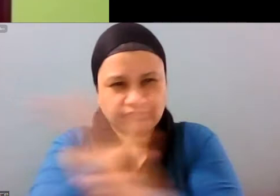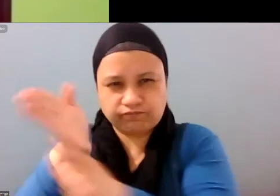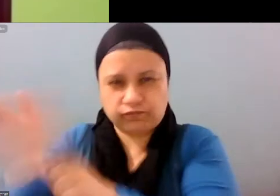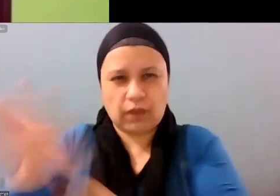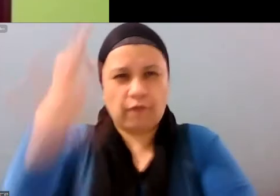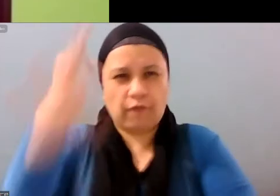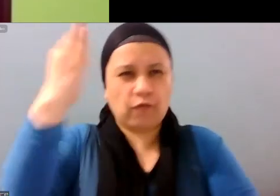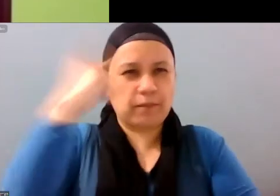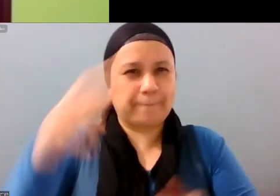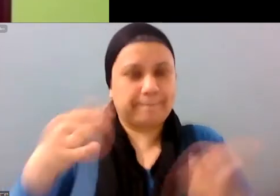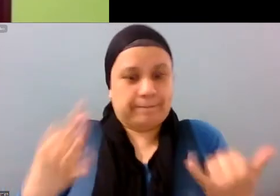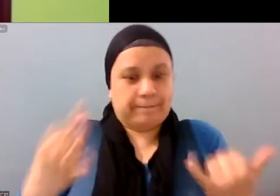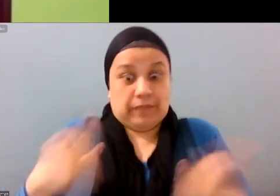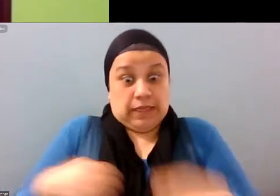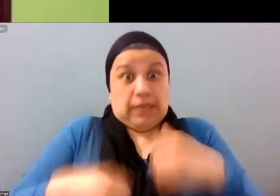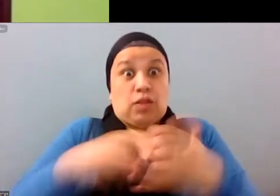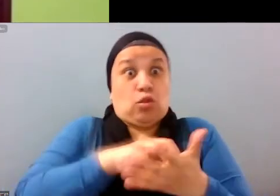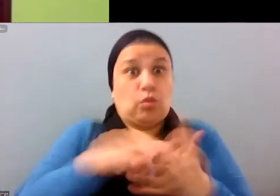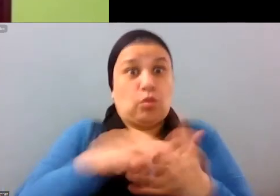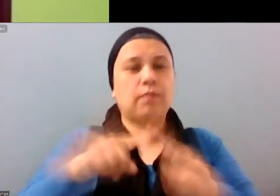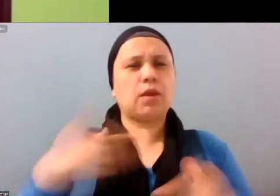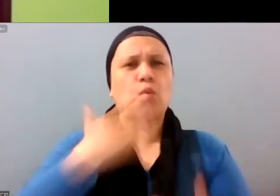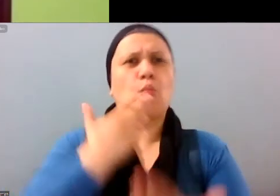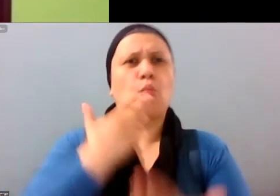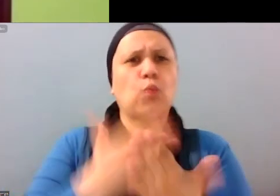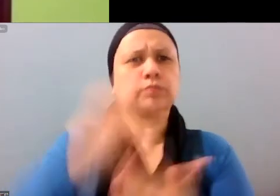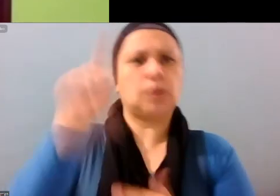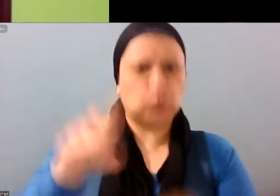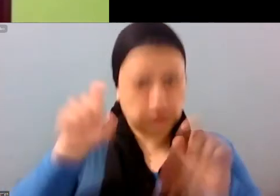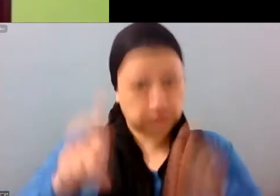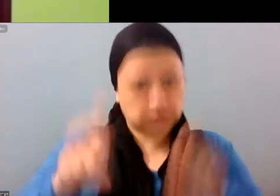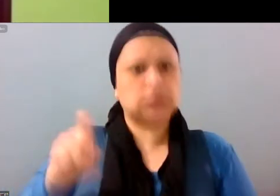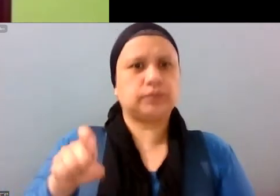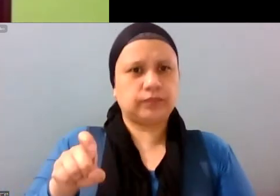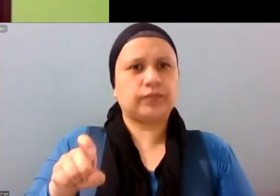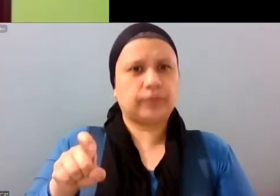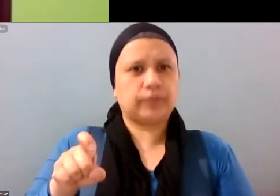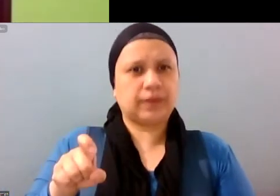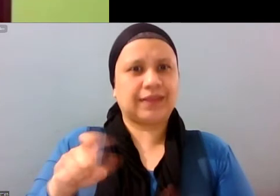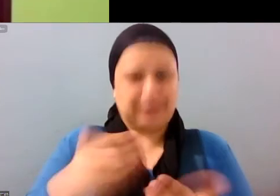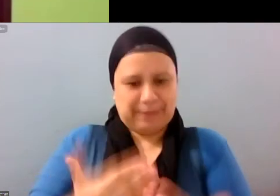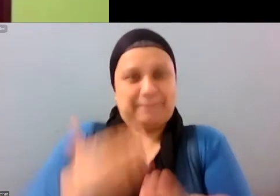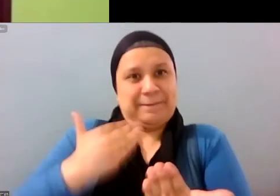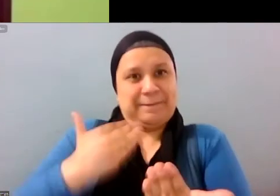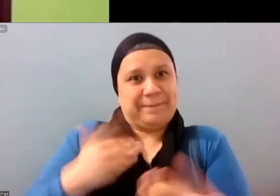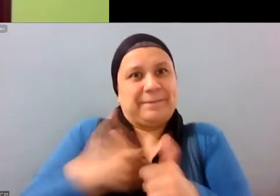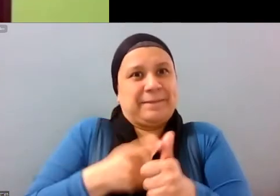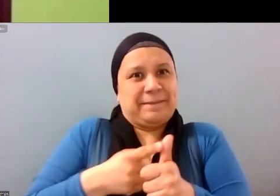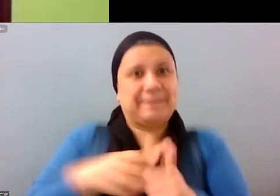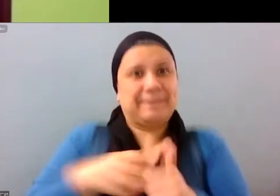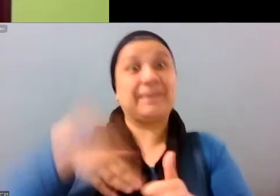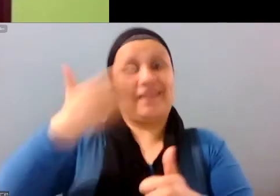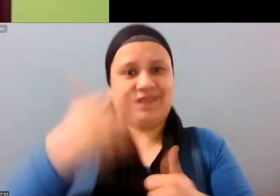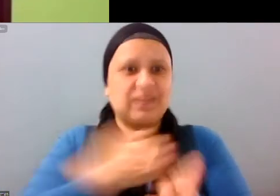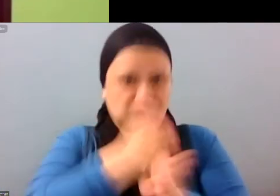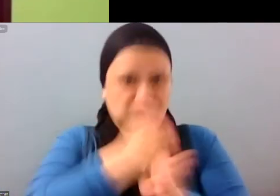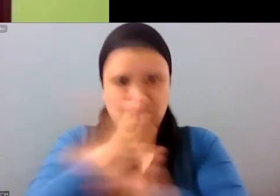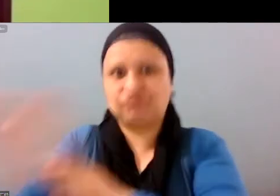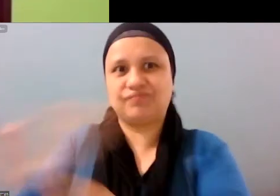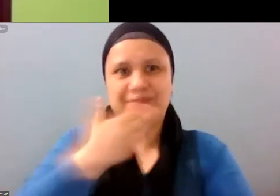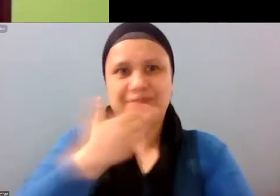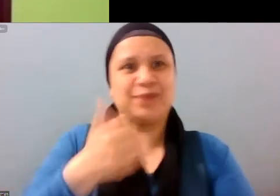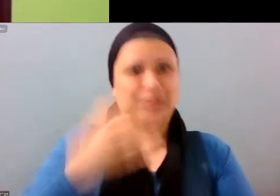incertidumbres pero también tener buenas preguntas que es la fase previa para encontrar las mejores rutas y bueno hay